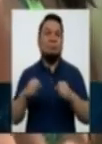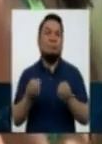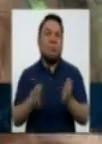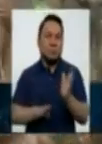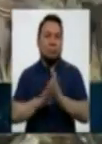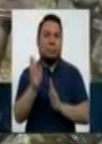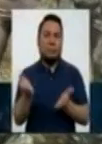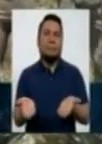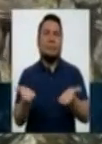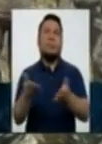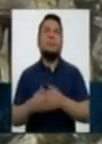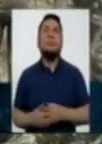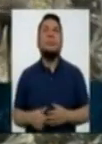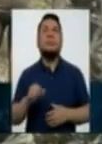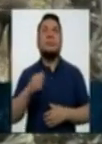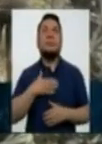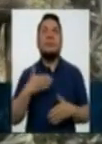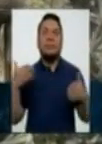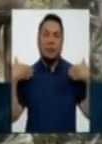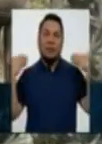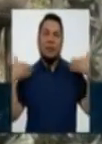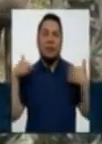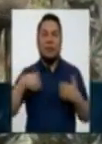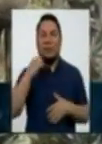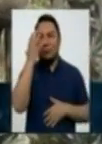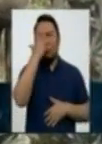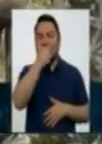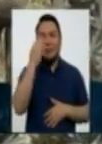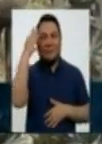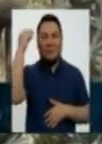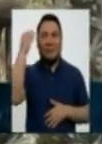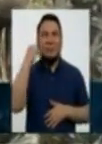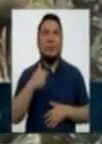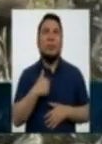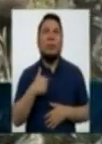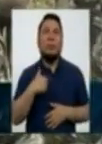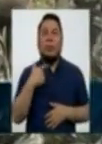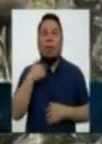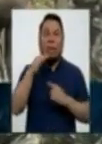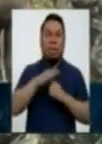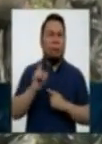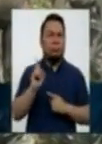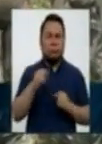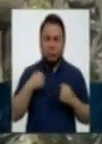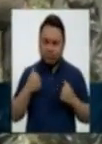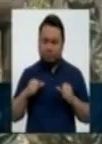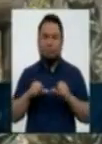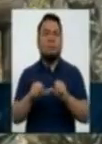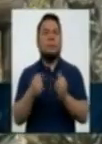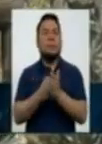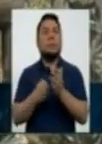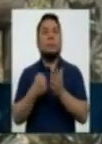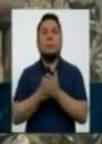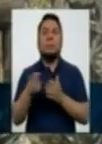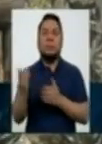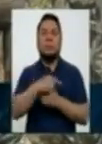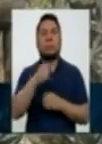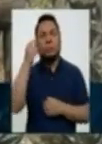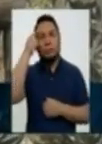para adelante. Contento de esta bonita experiencia y nunca se pongan limitaciones, nada más le diría, ¿no? Que sigan